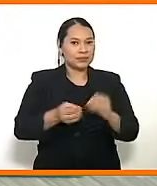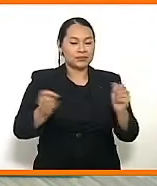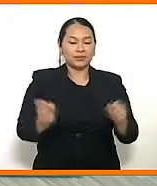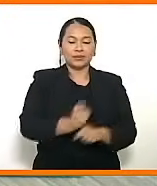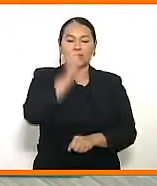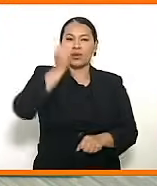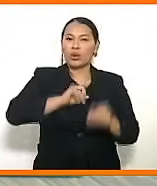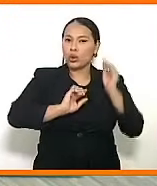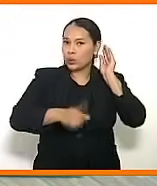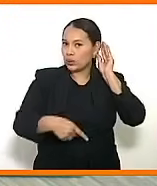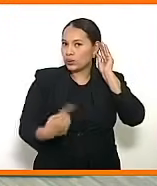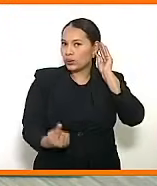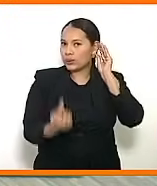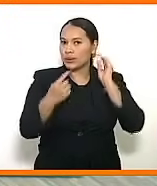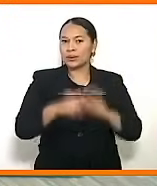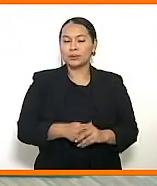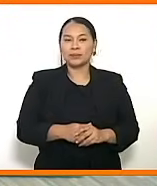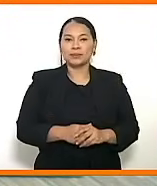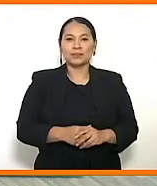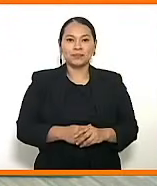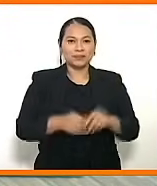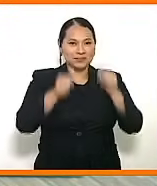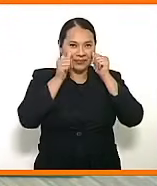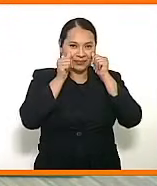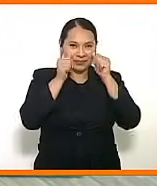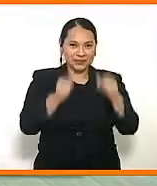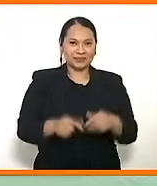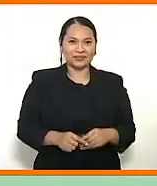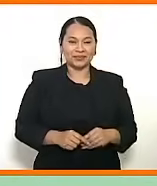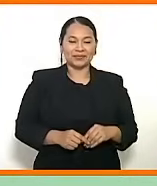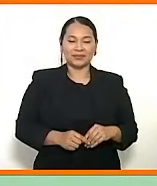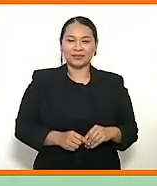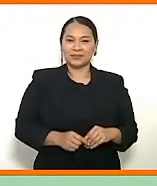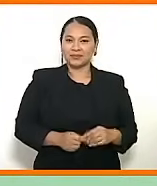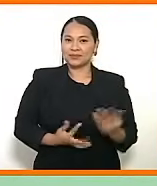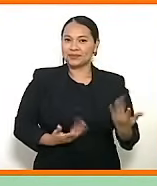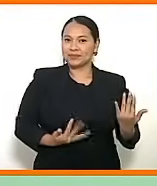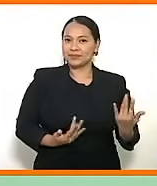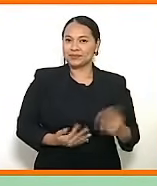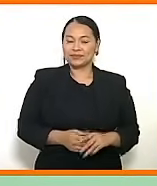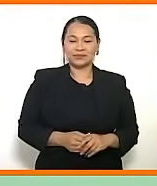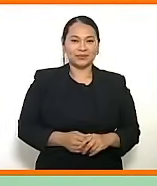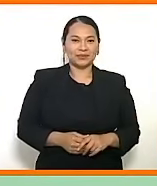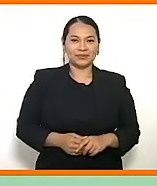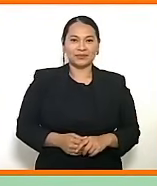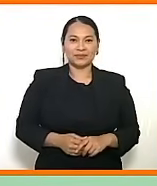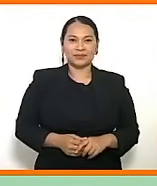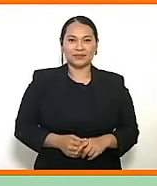1, porque este es, atentos, y este es